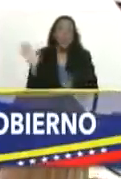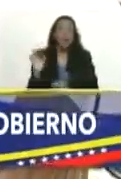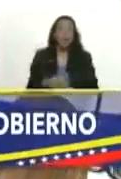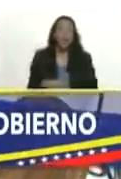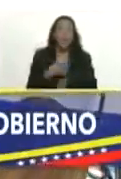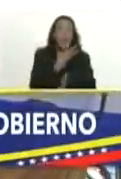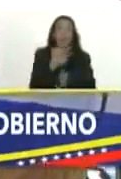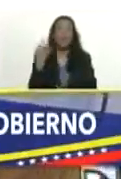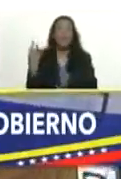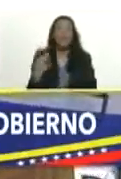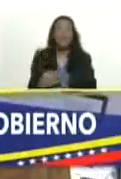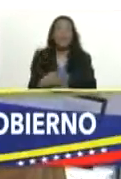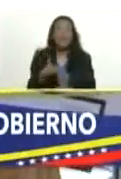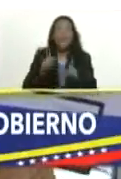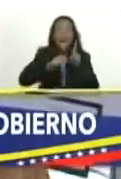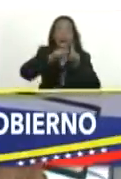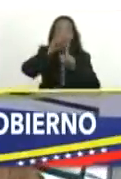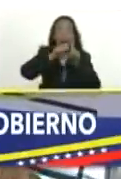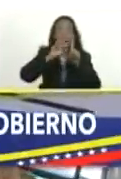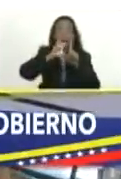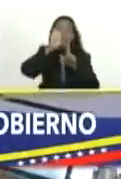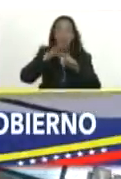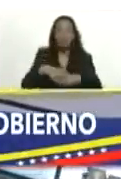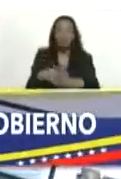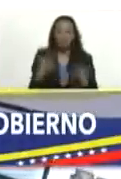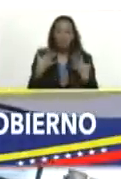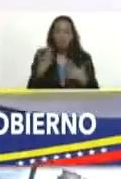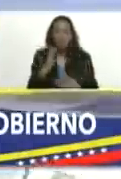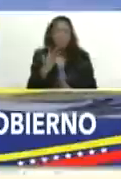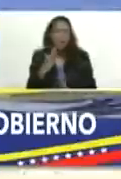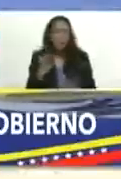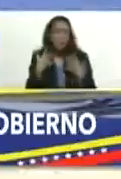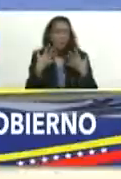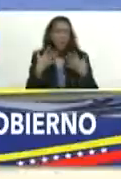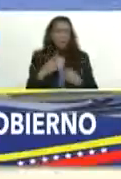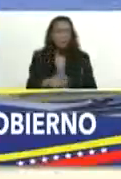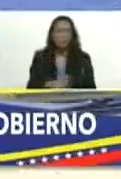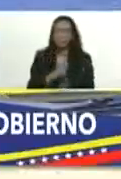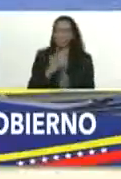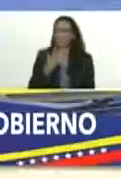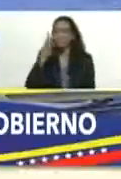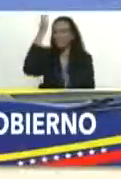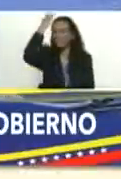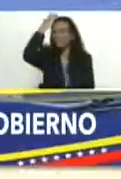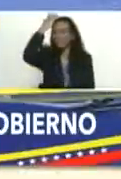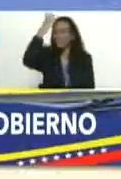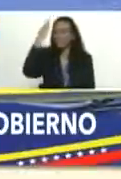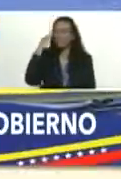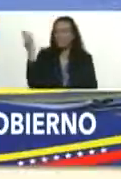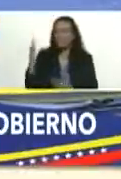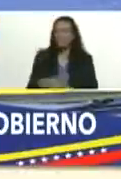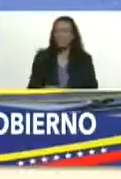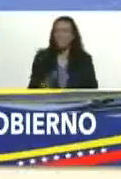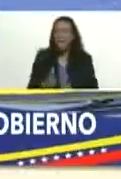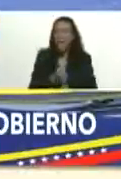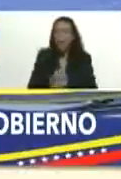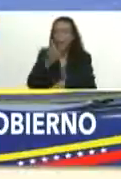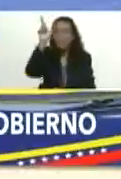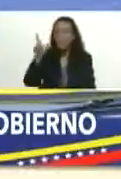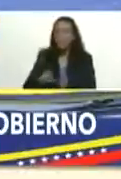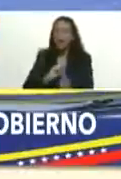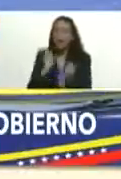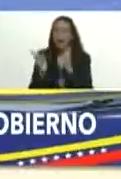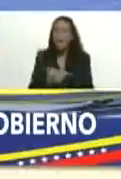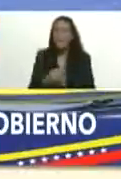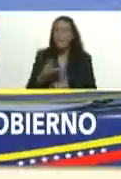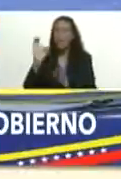43 grados ayer. Fresquito, pues. ¿Ah? Está bien, eso es culpa de Reverol y su cambio